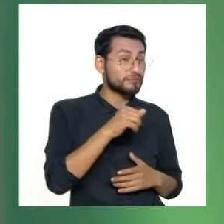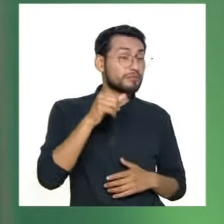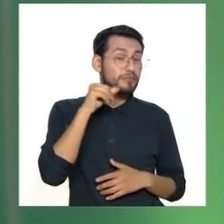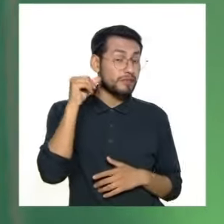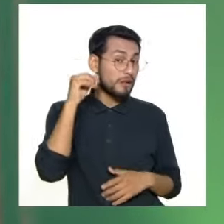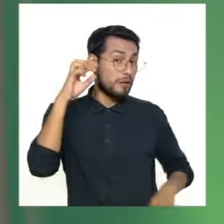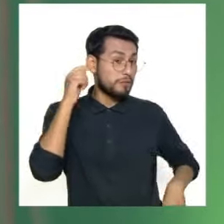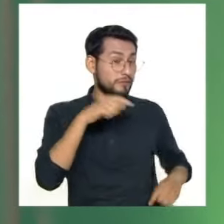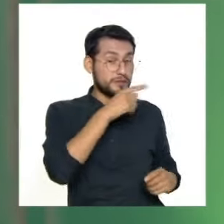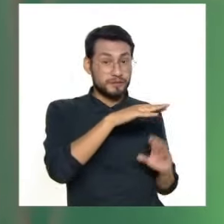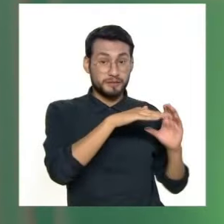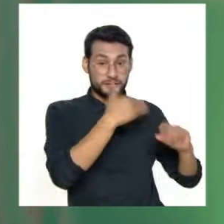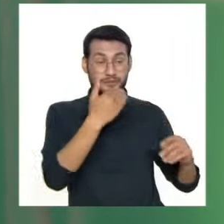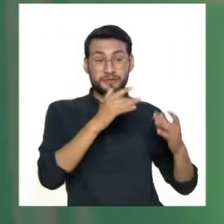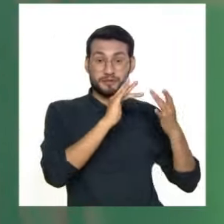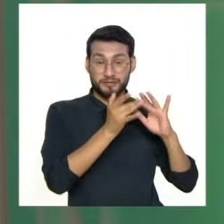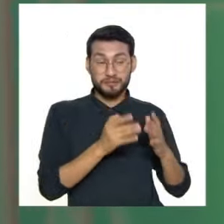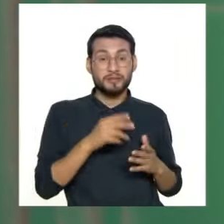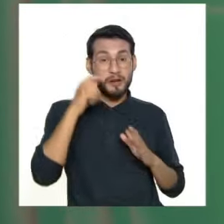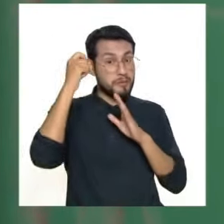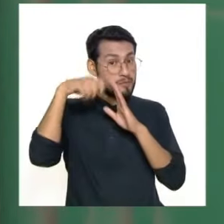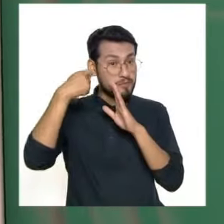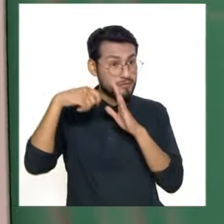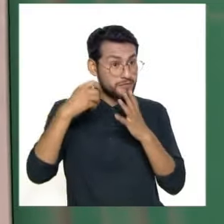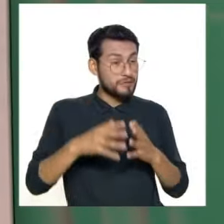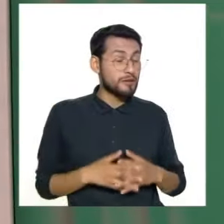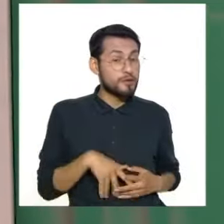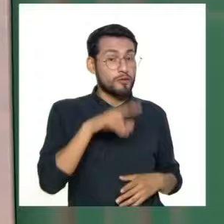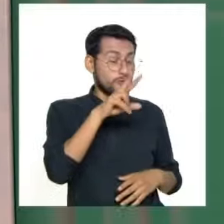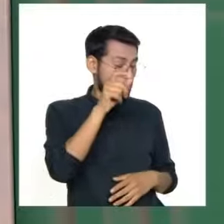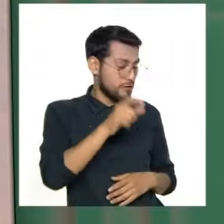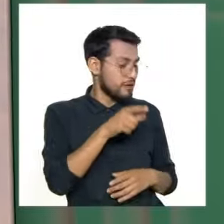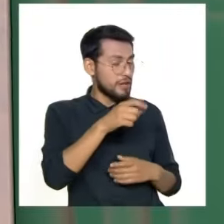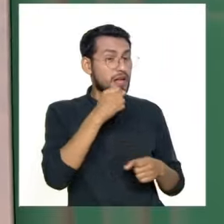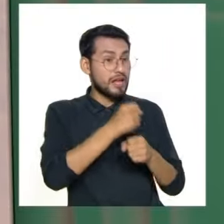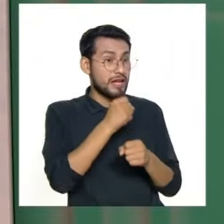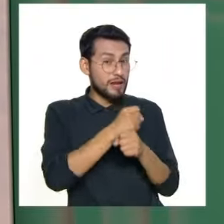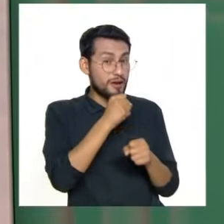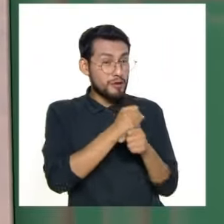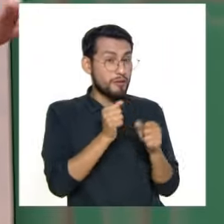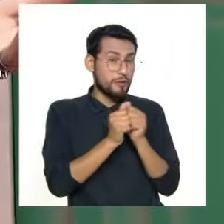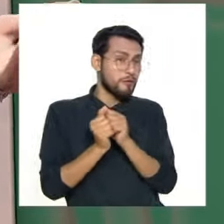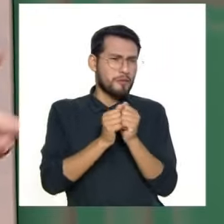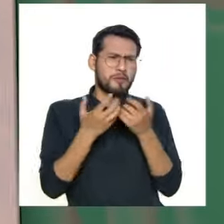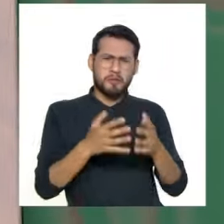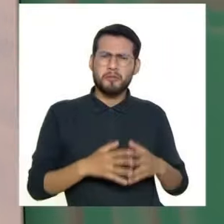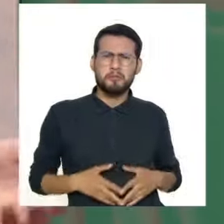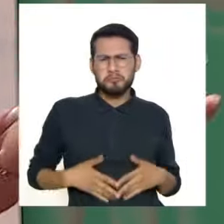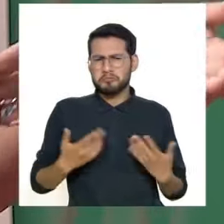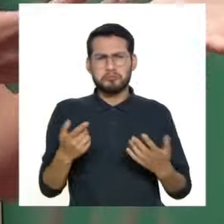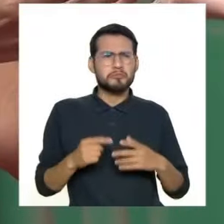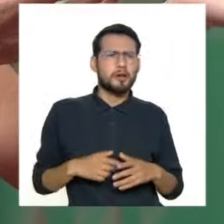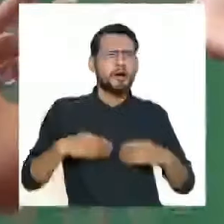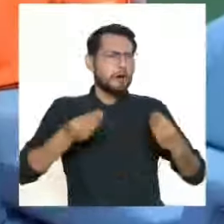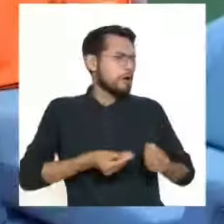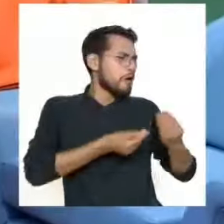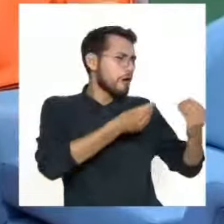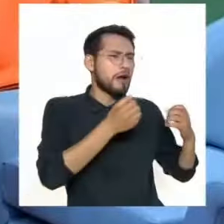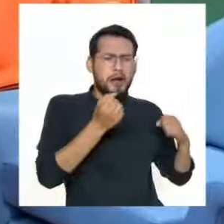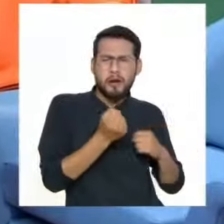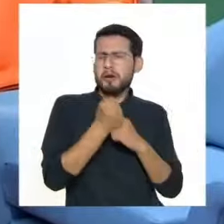pisu me manda por redes sociales un video de de dos chicos que trabajan juntos y todos hacen juntos no están Así que se